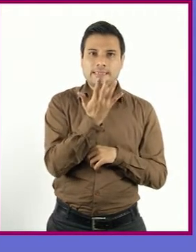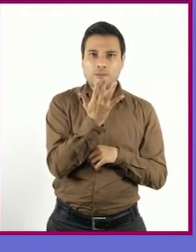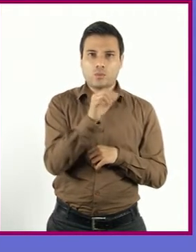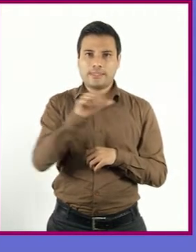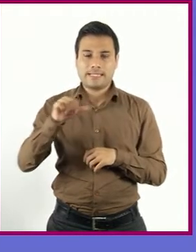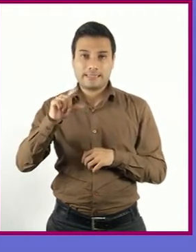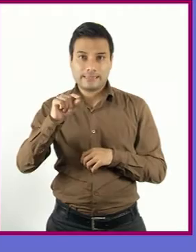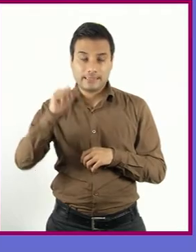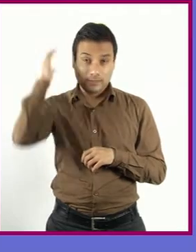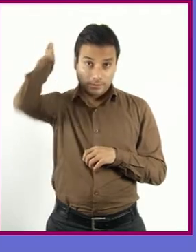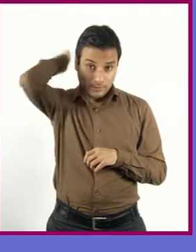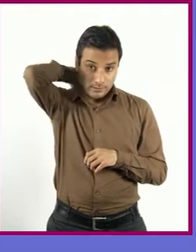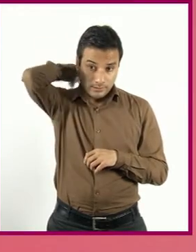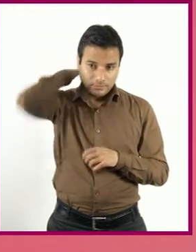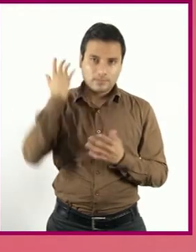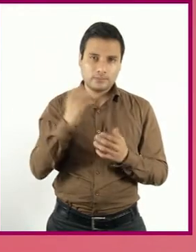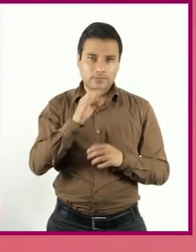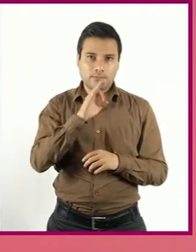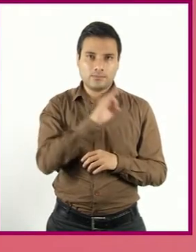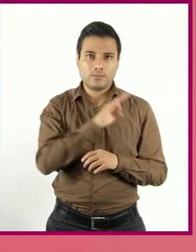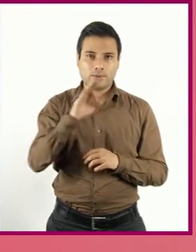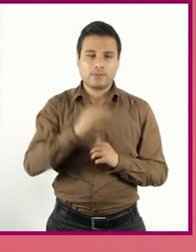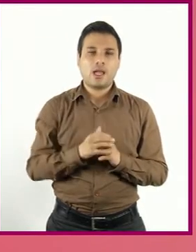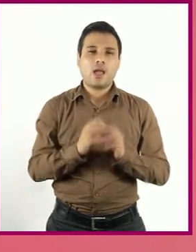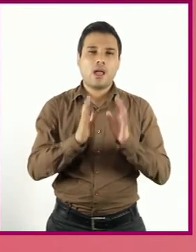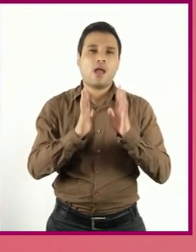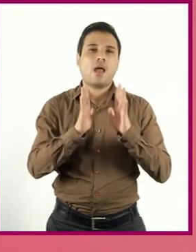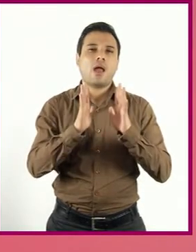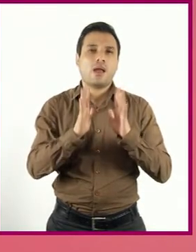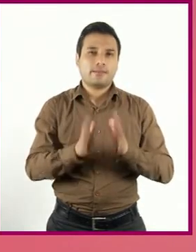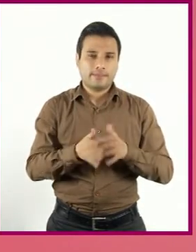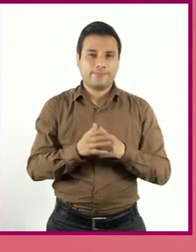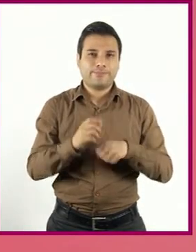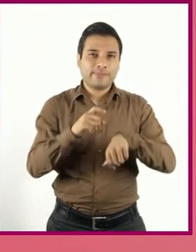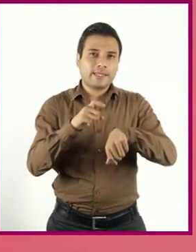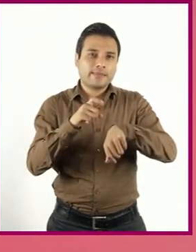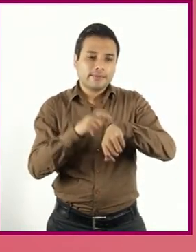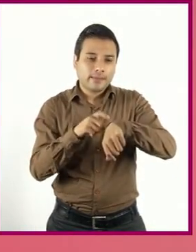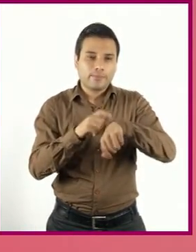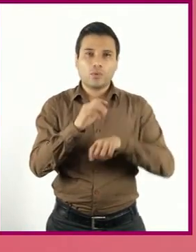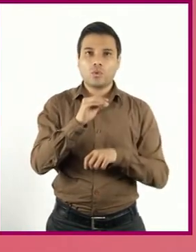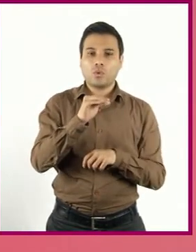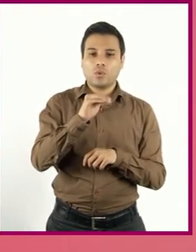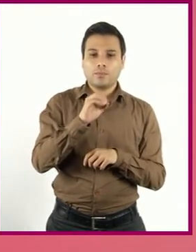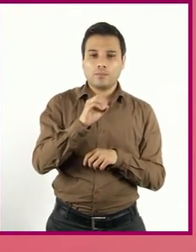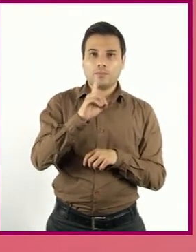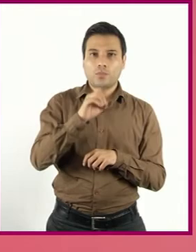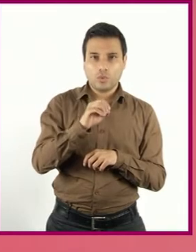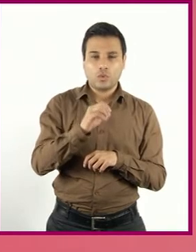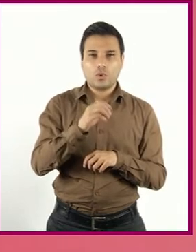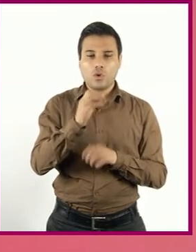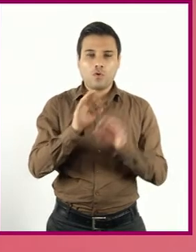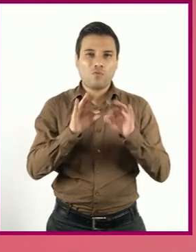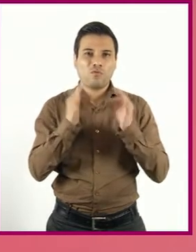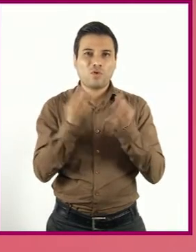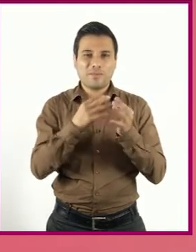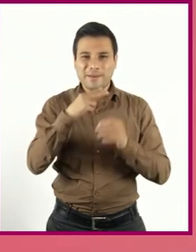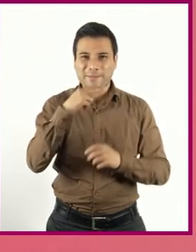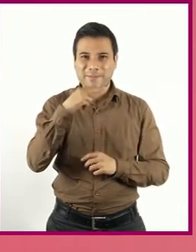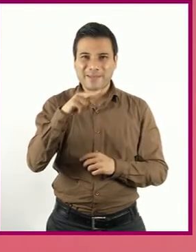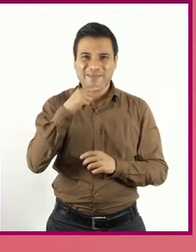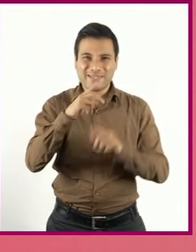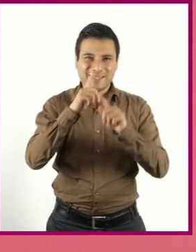su camiseta. Ah, te refieres a los tiempos, modos y formas verbales en que están escritos los